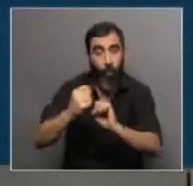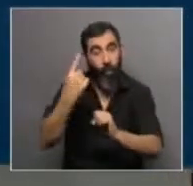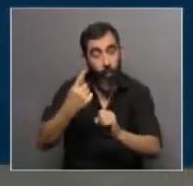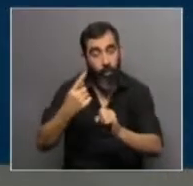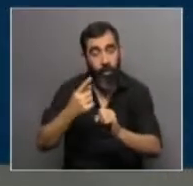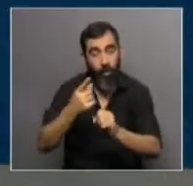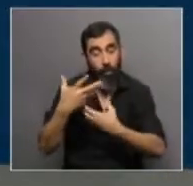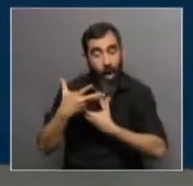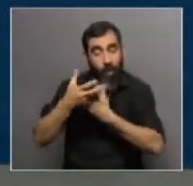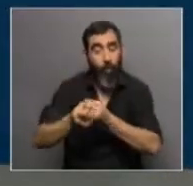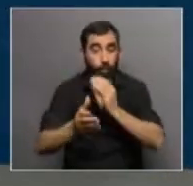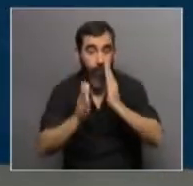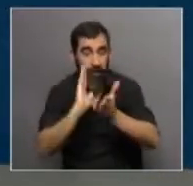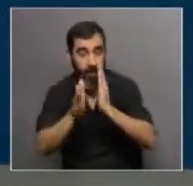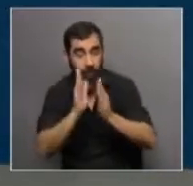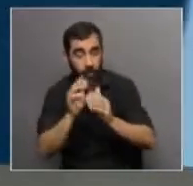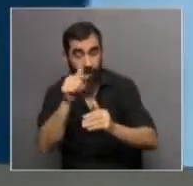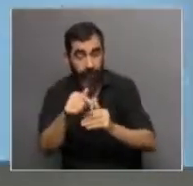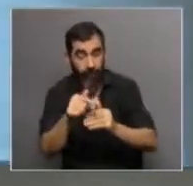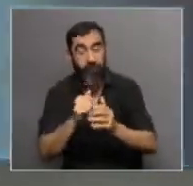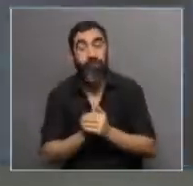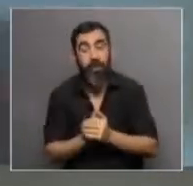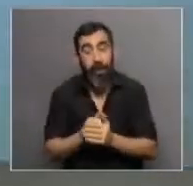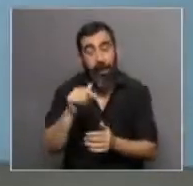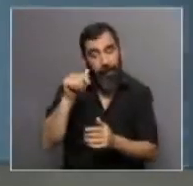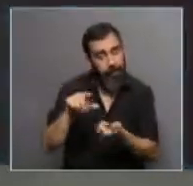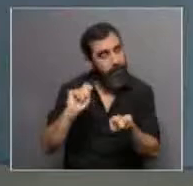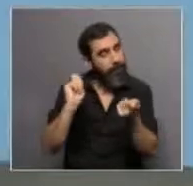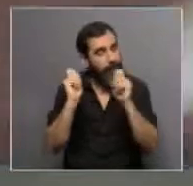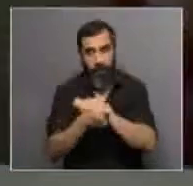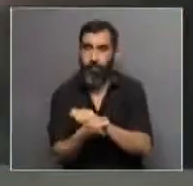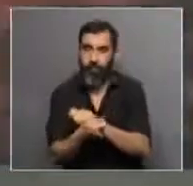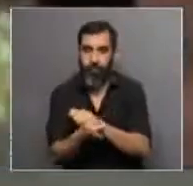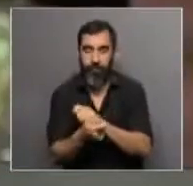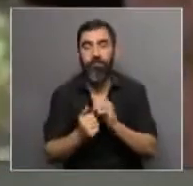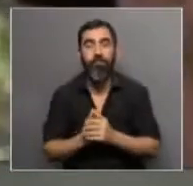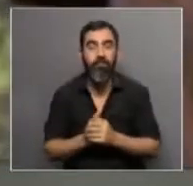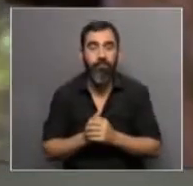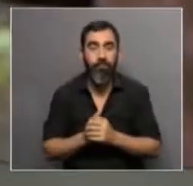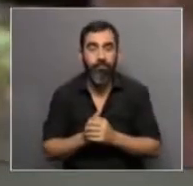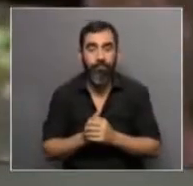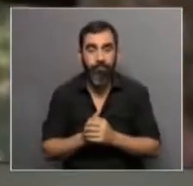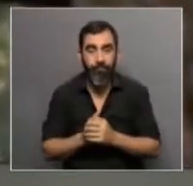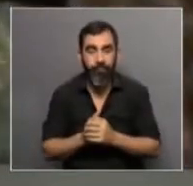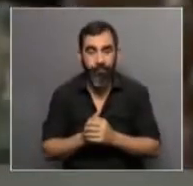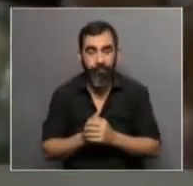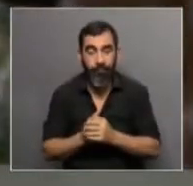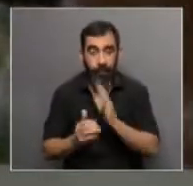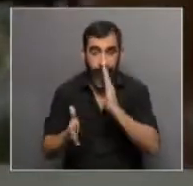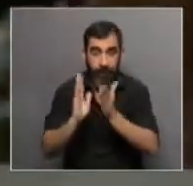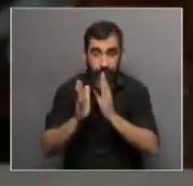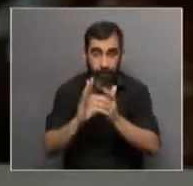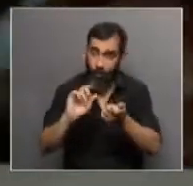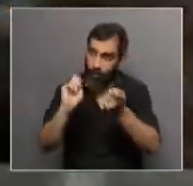elemento de apoyo al tratamiento quirúrgico, ahí nos cambió radicalmente el